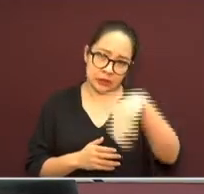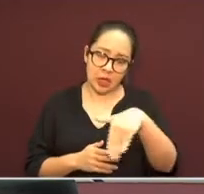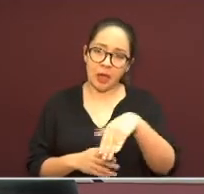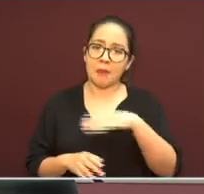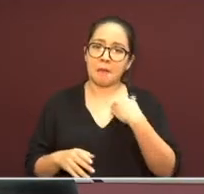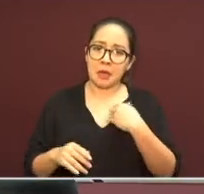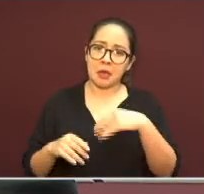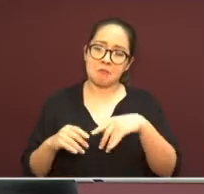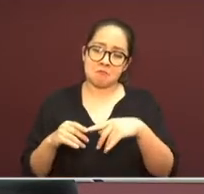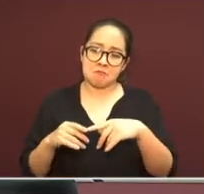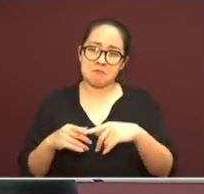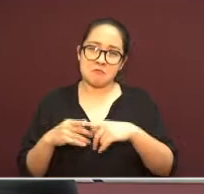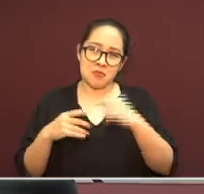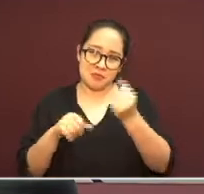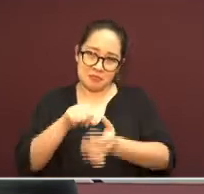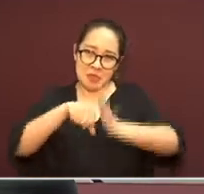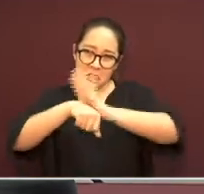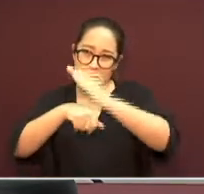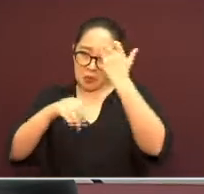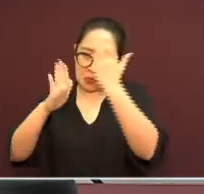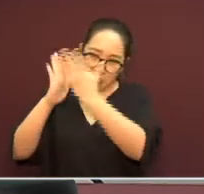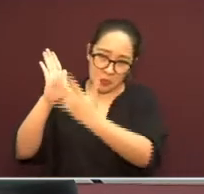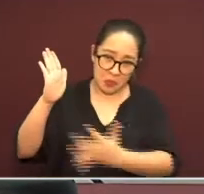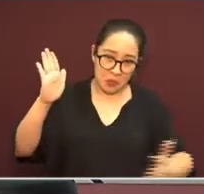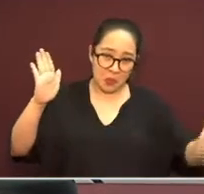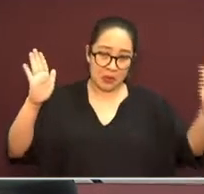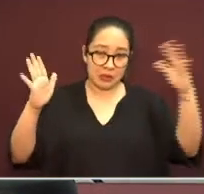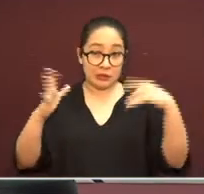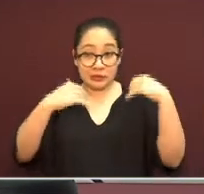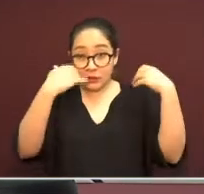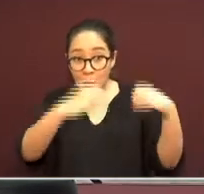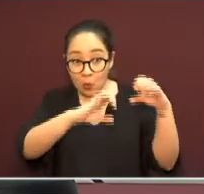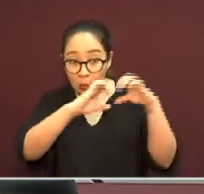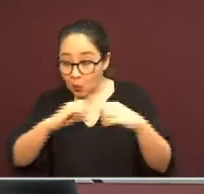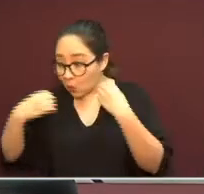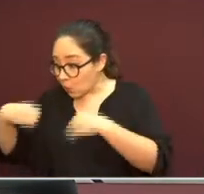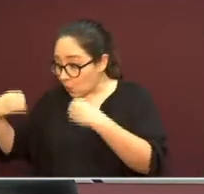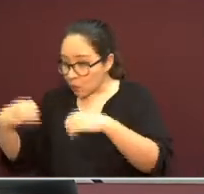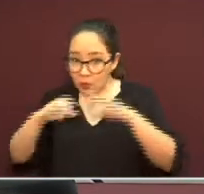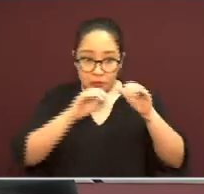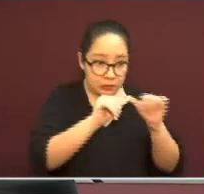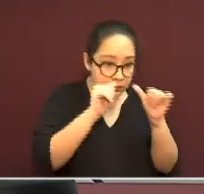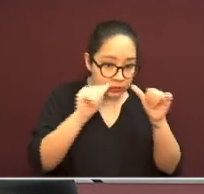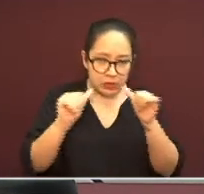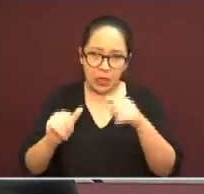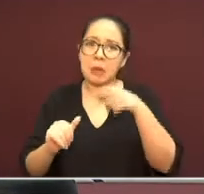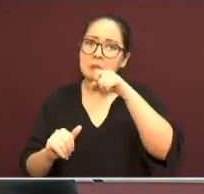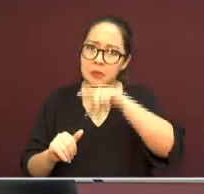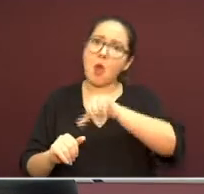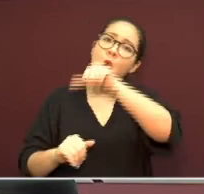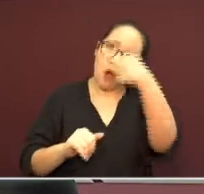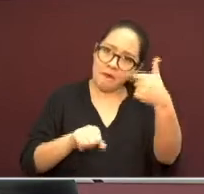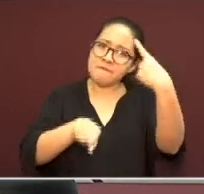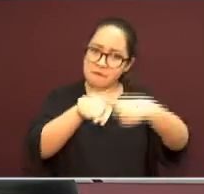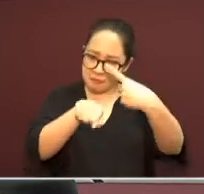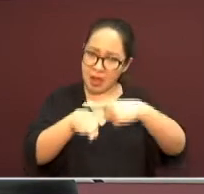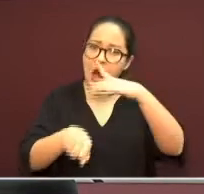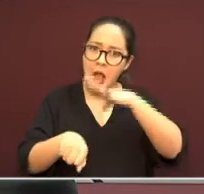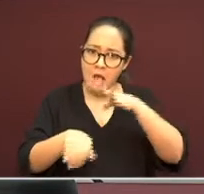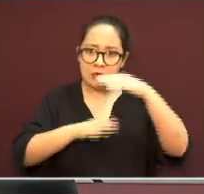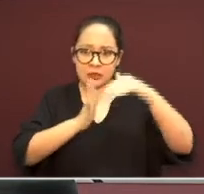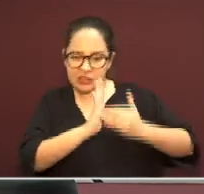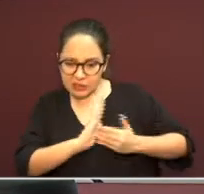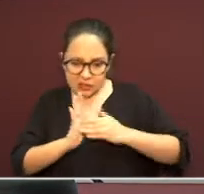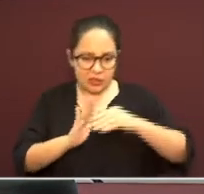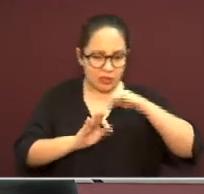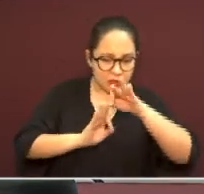gran parte de las actividades por ningún motivo y hemos descuidado las acciones primordiales para proteger la salud de